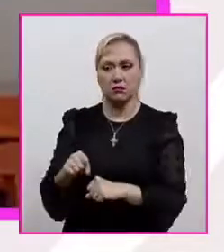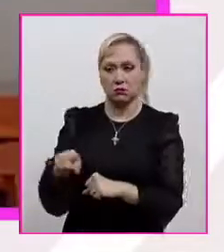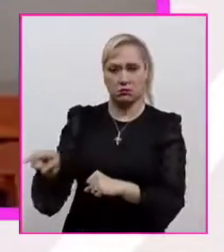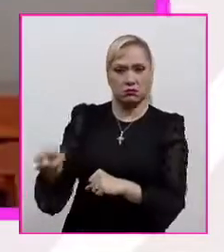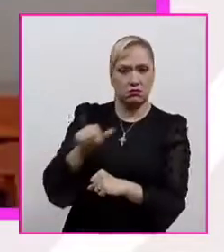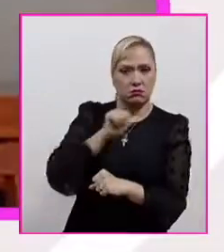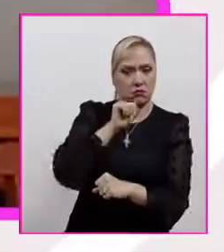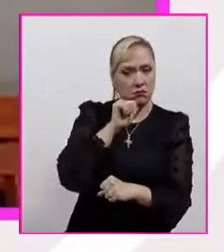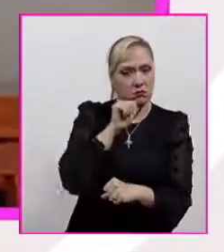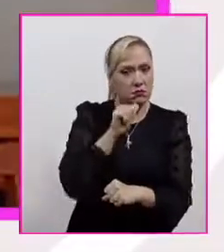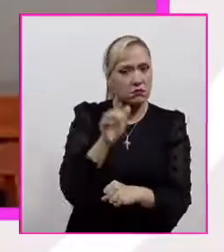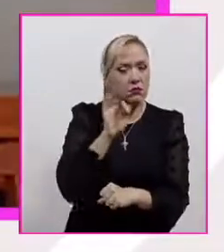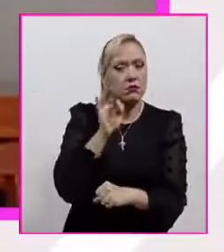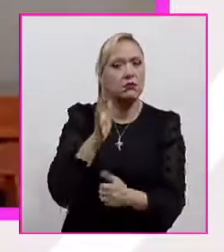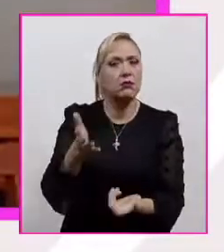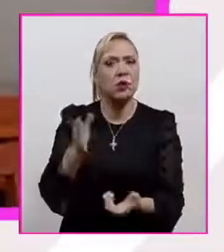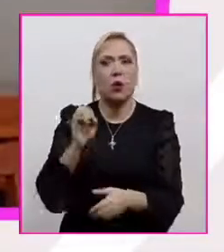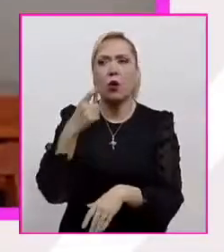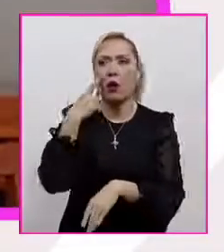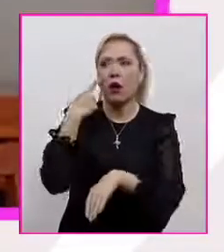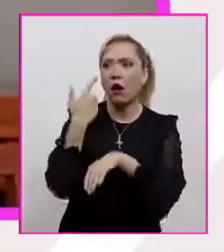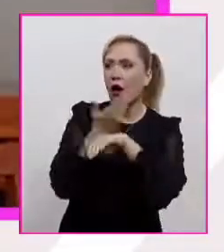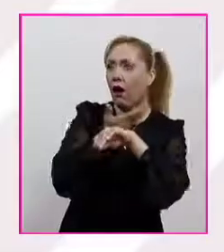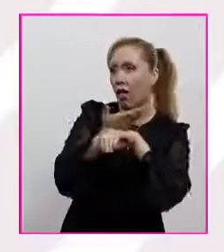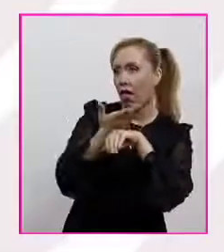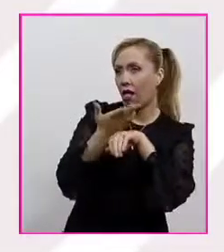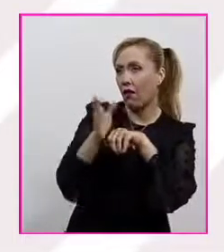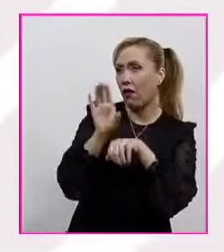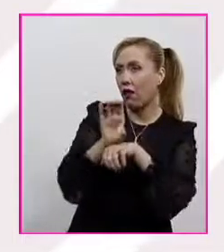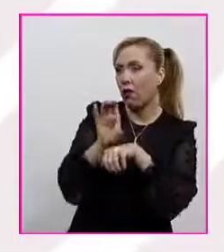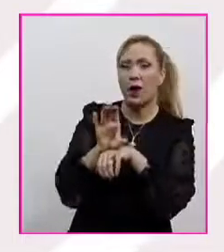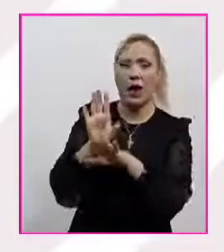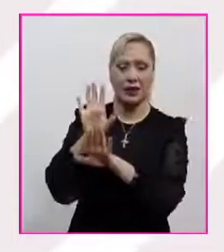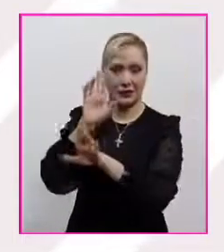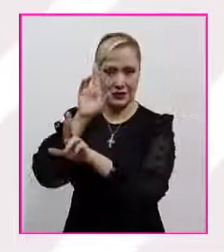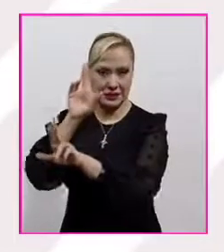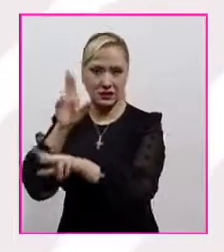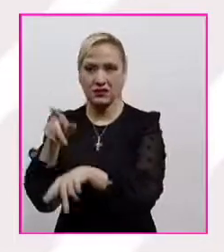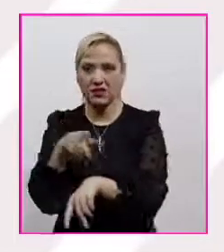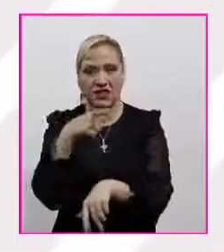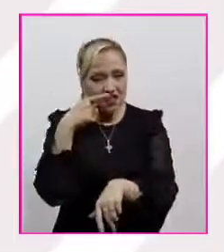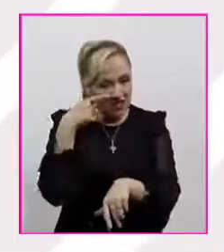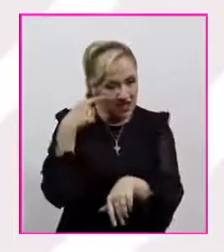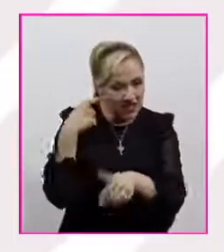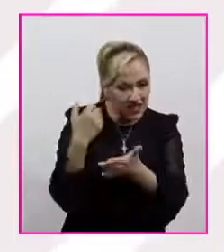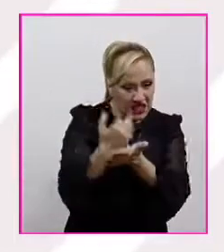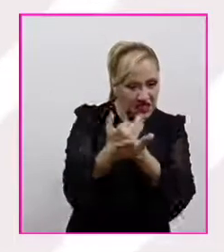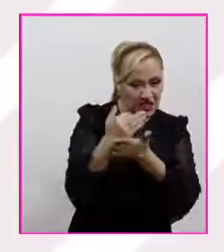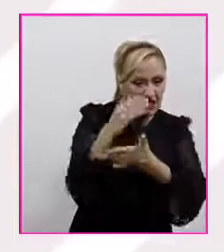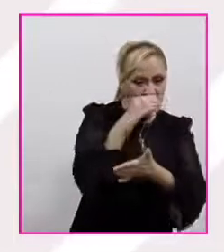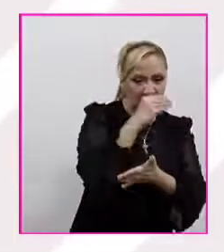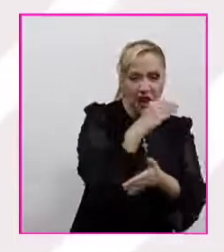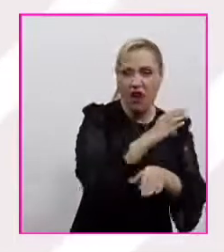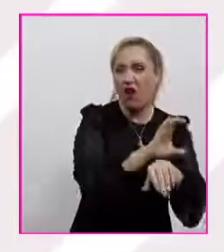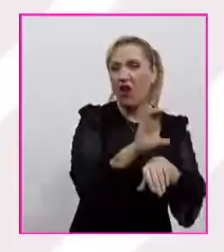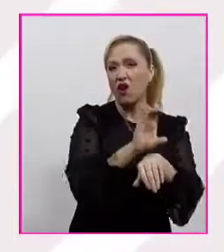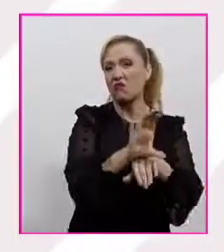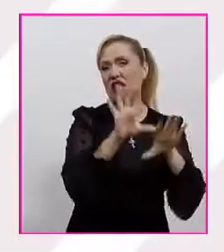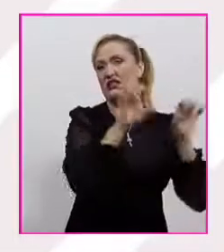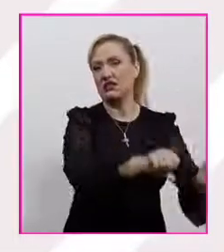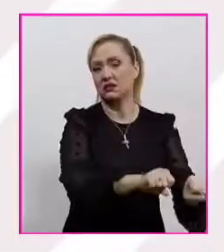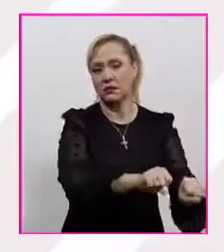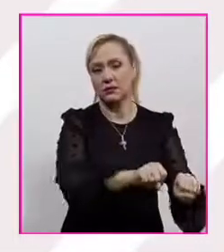considerarse más blancas y demás, ¿no? Entonces, creo que sí tenemos un sesgo, atraviesa la